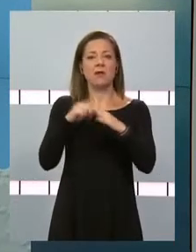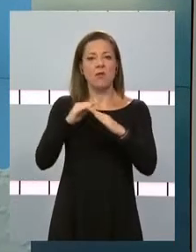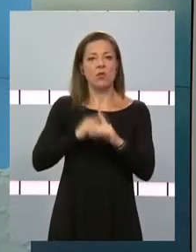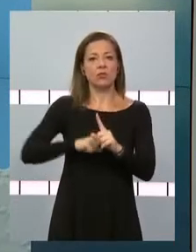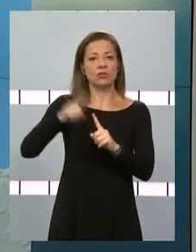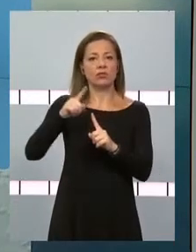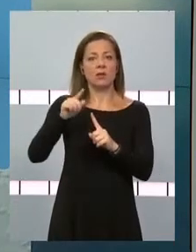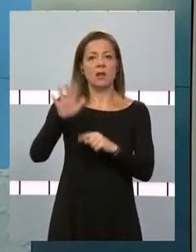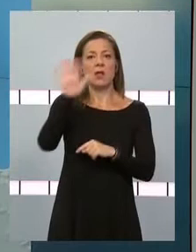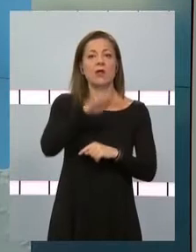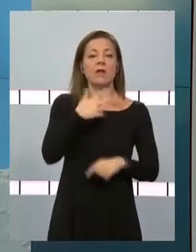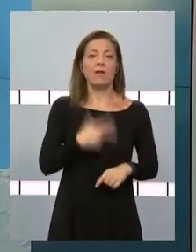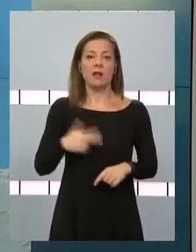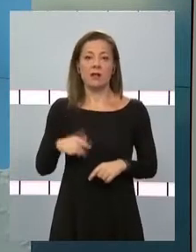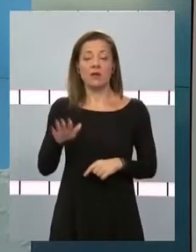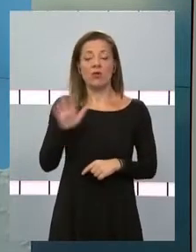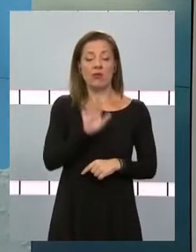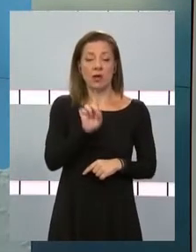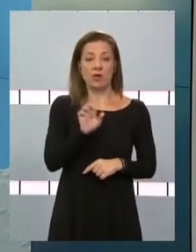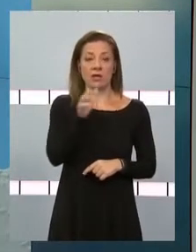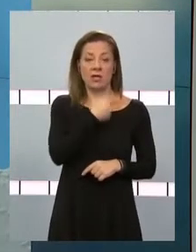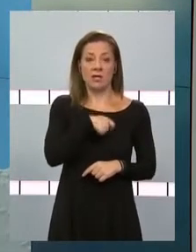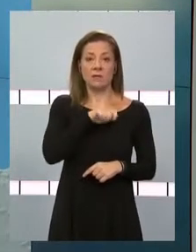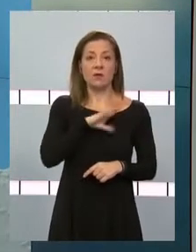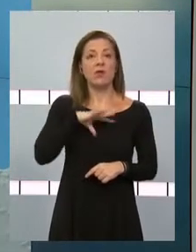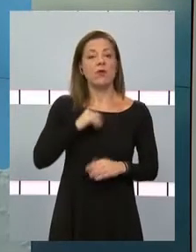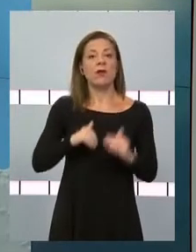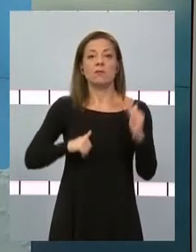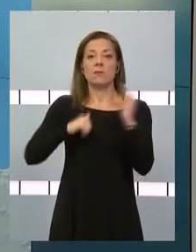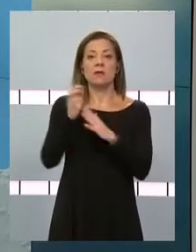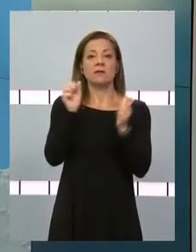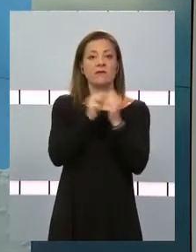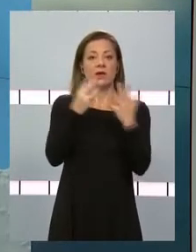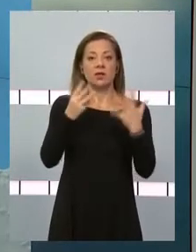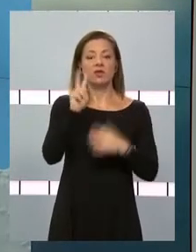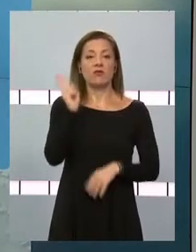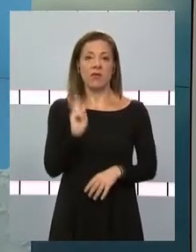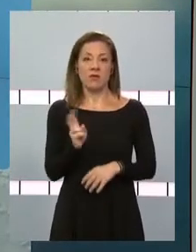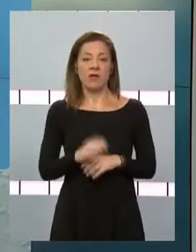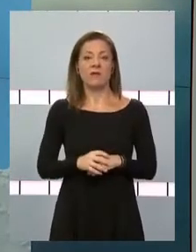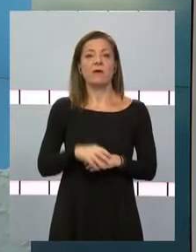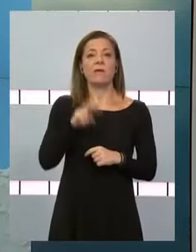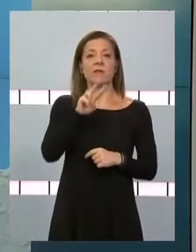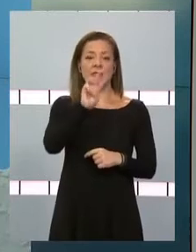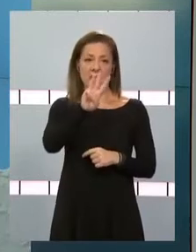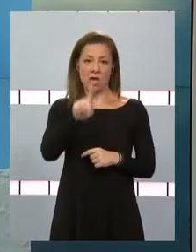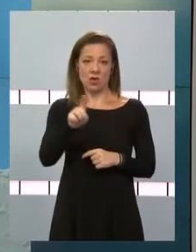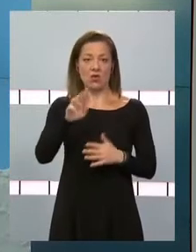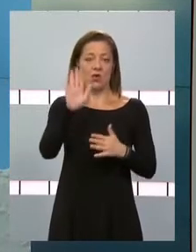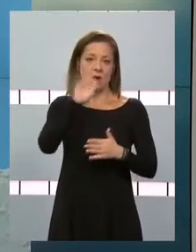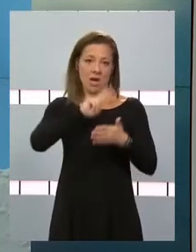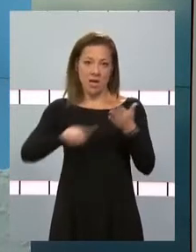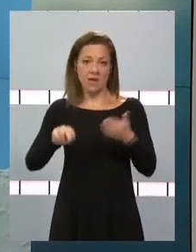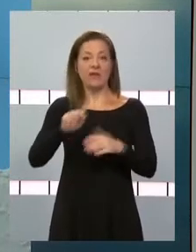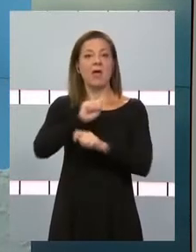en regiones del Cantábrico, del norte peninsular, y podrían alcanzar o superar los 28 grados en Valladolid, los 22 en Pamplona, 31 en Ourense, 28